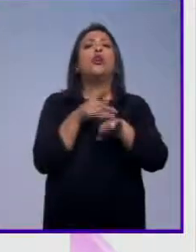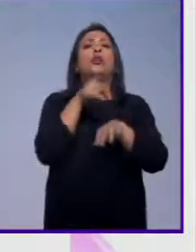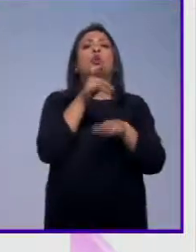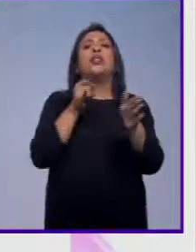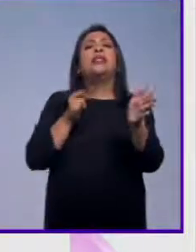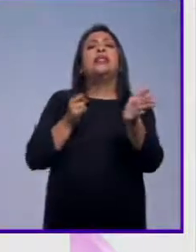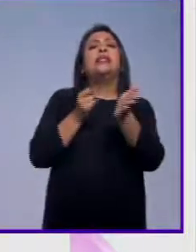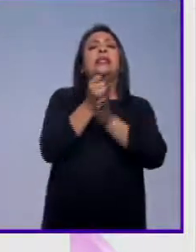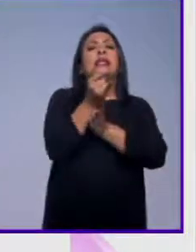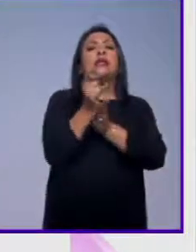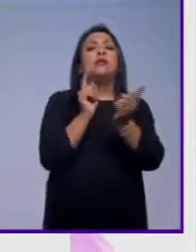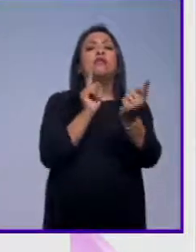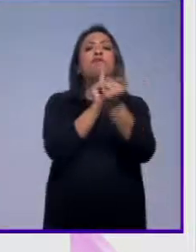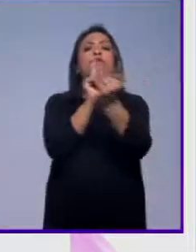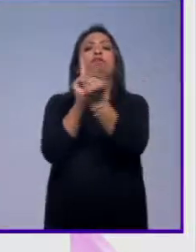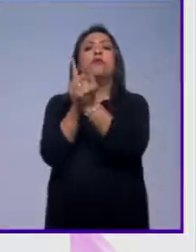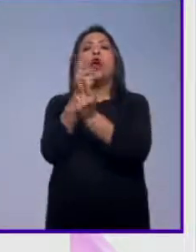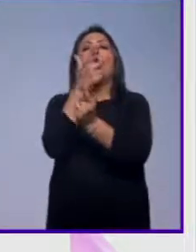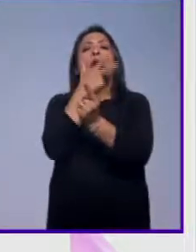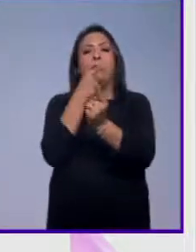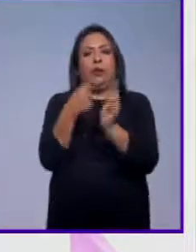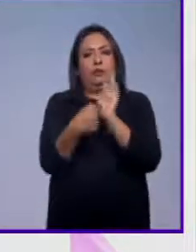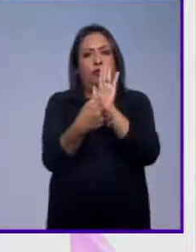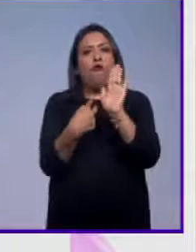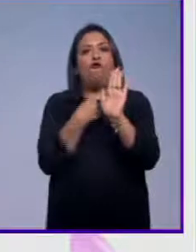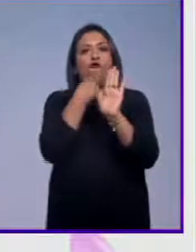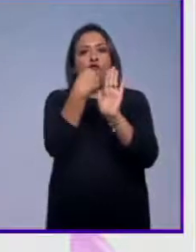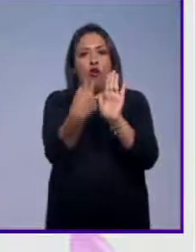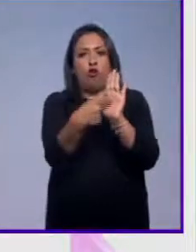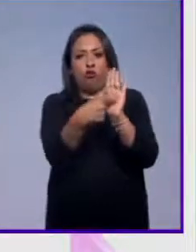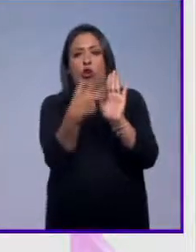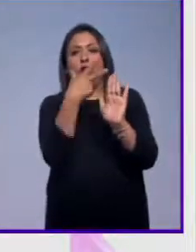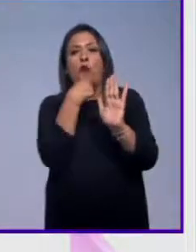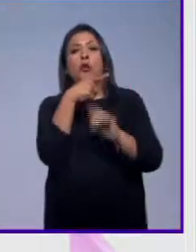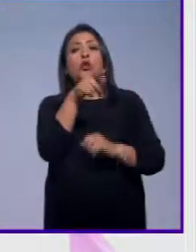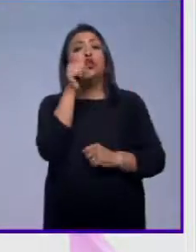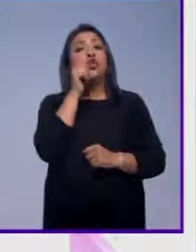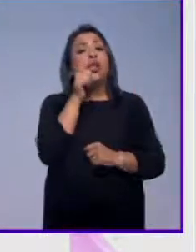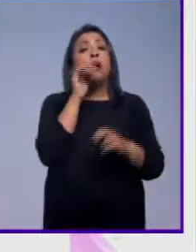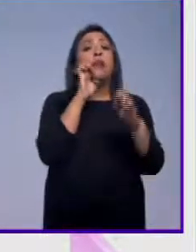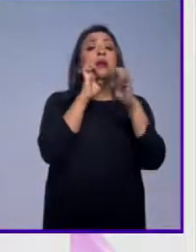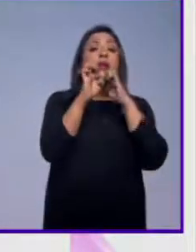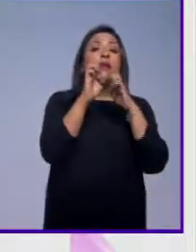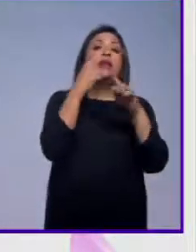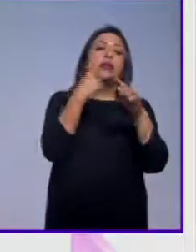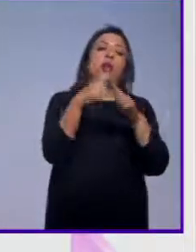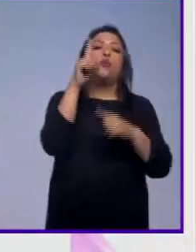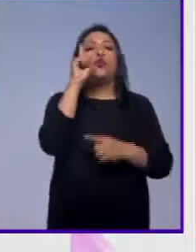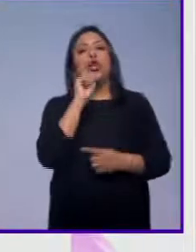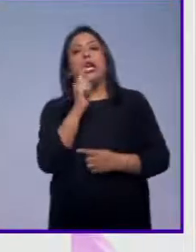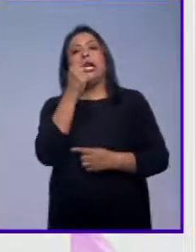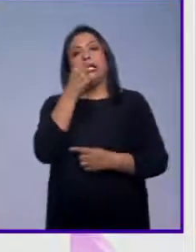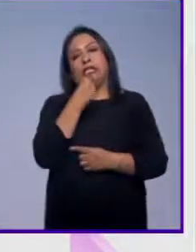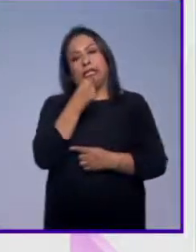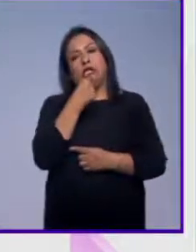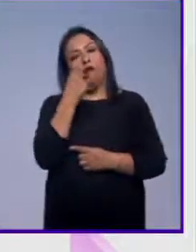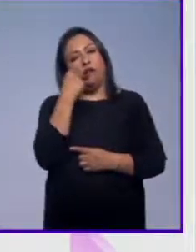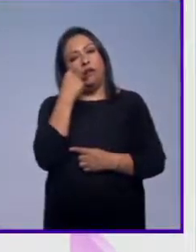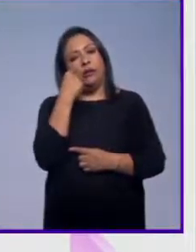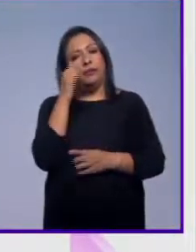hablar con los hombres darle voz a los hombres tú que siempre has entrevistado mujeres y niños sobre todo